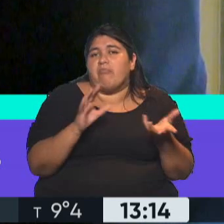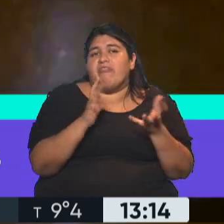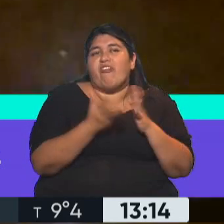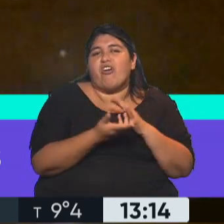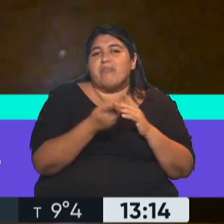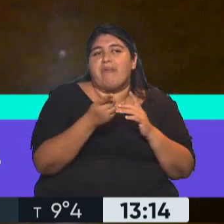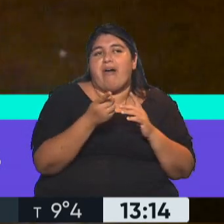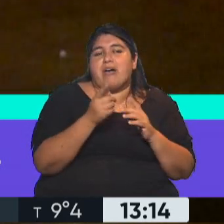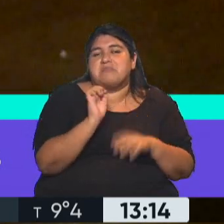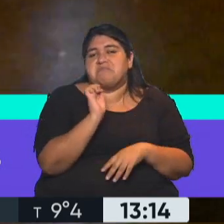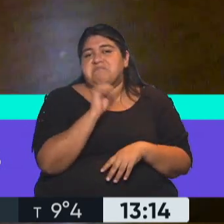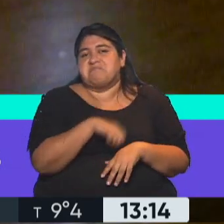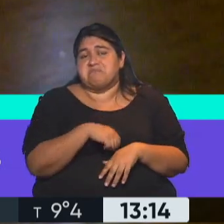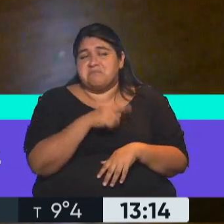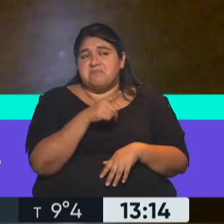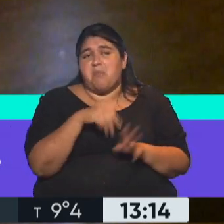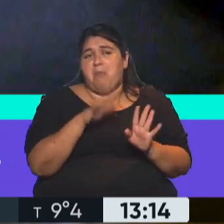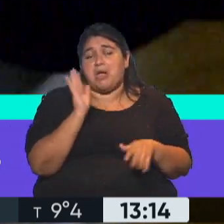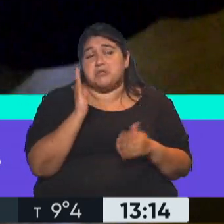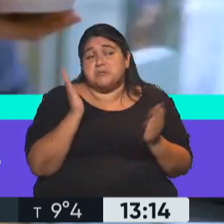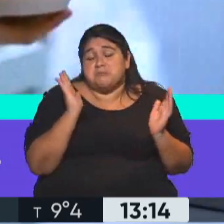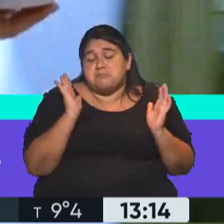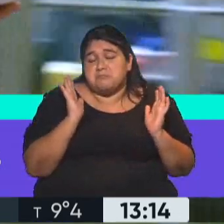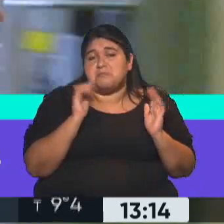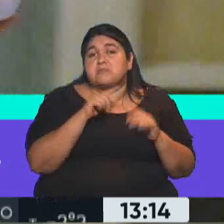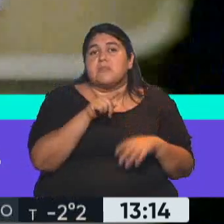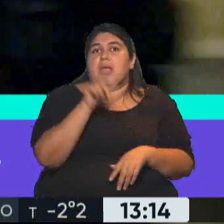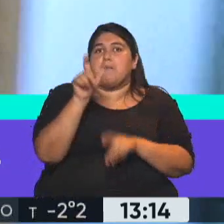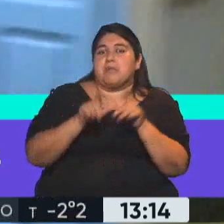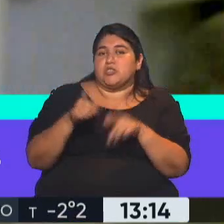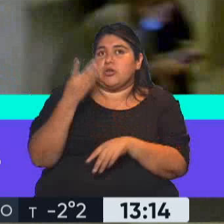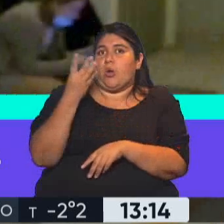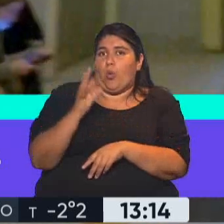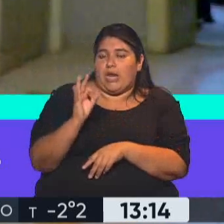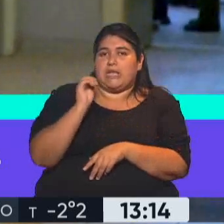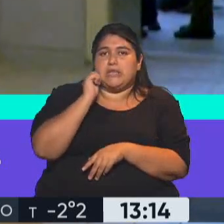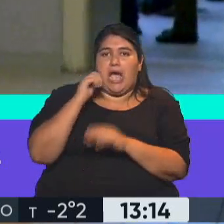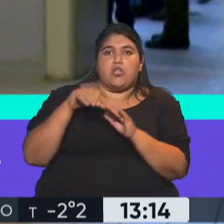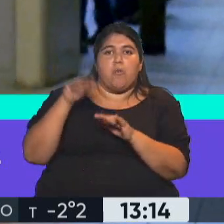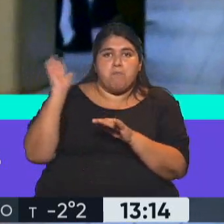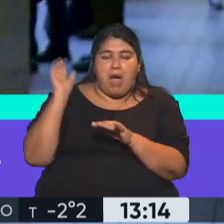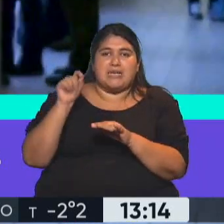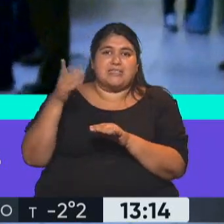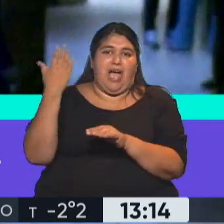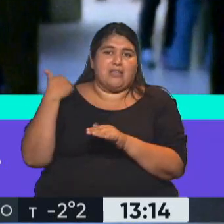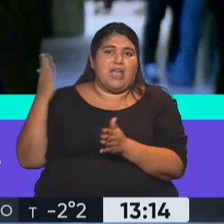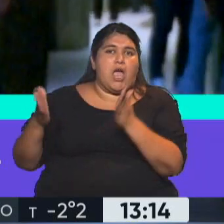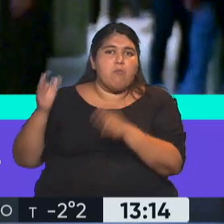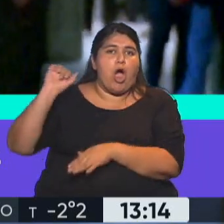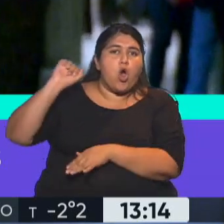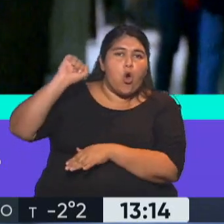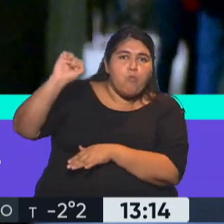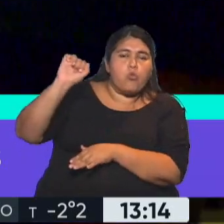con tanto pesadumbre, digamos, Ujú. ellos son más optimistas, pero la gente de más de 40, los que vivieron la época comunista bajo el